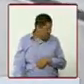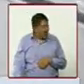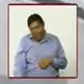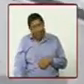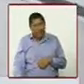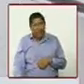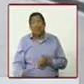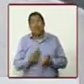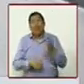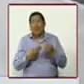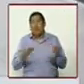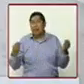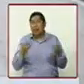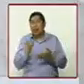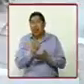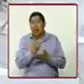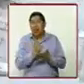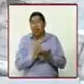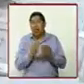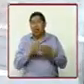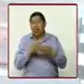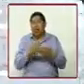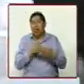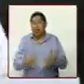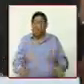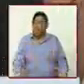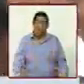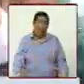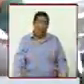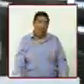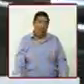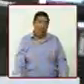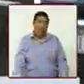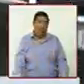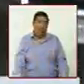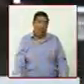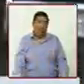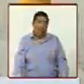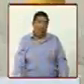qué materia estabas? Artes. ¿Artes?